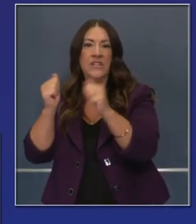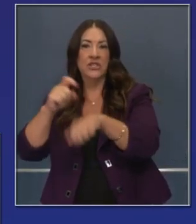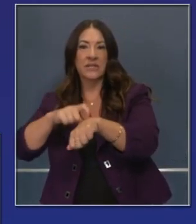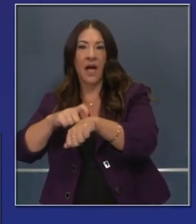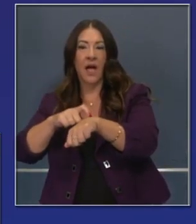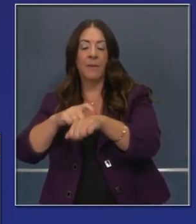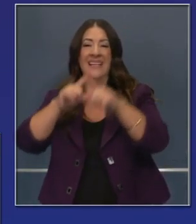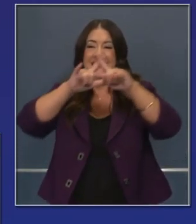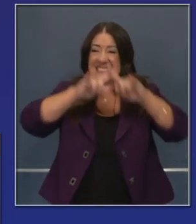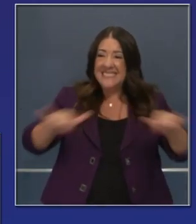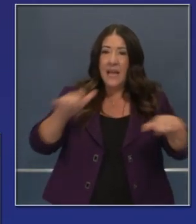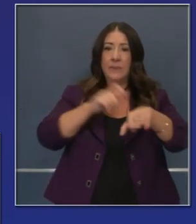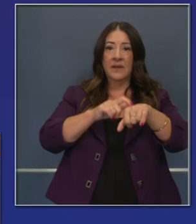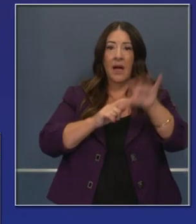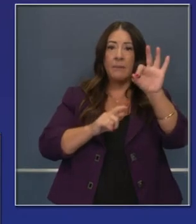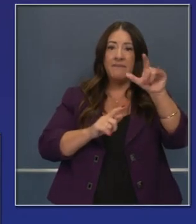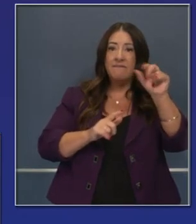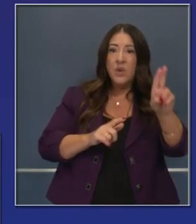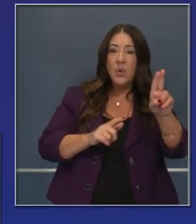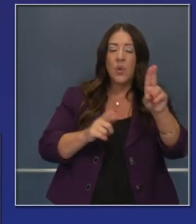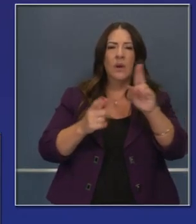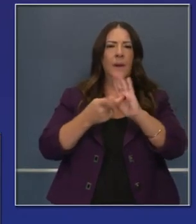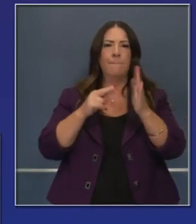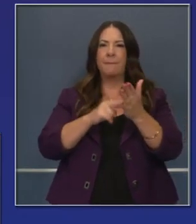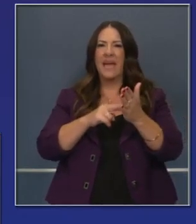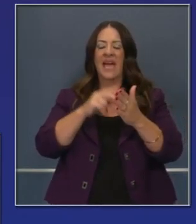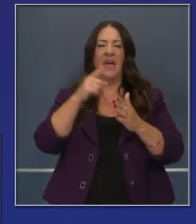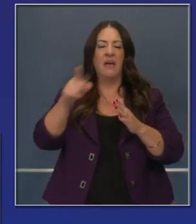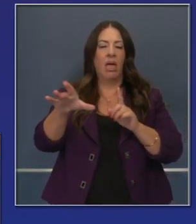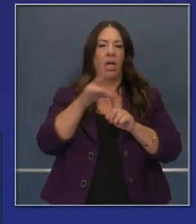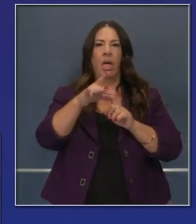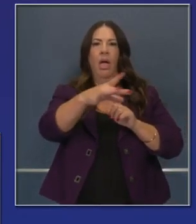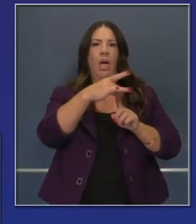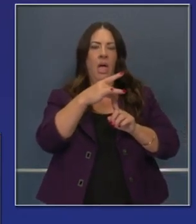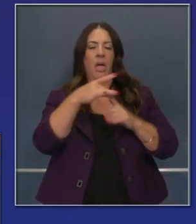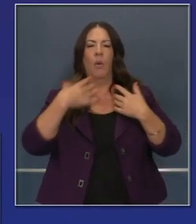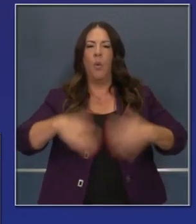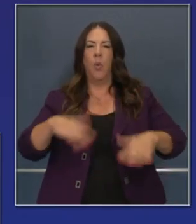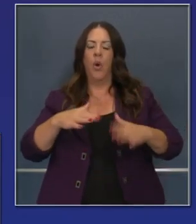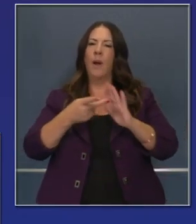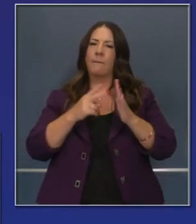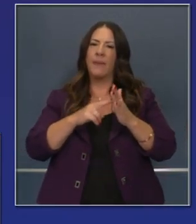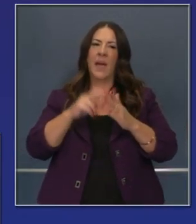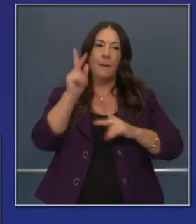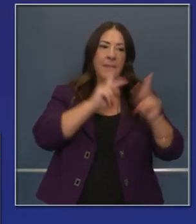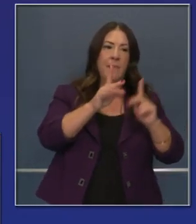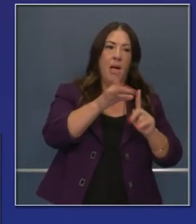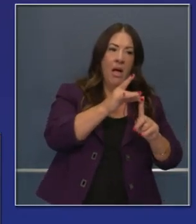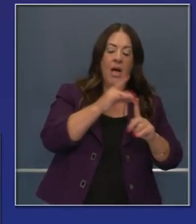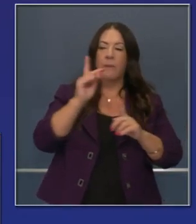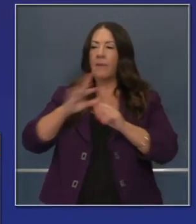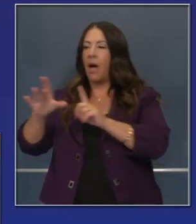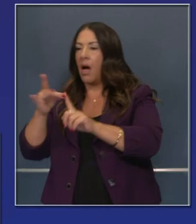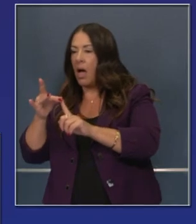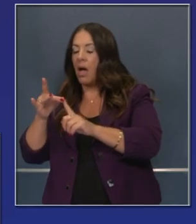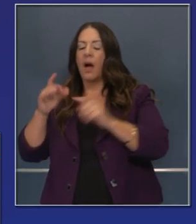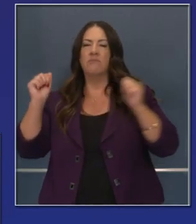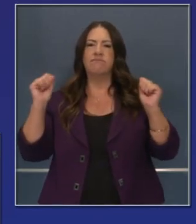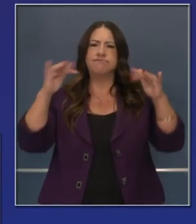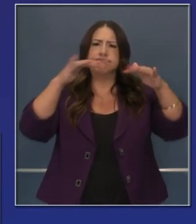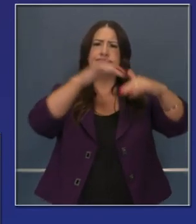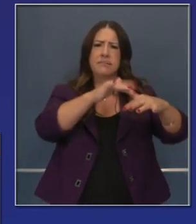COVID-19 e influenza. Pueden ocurrir simultáneamente causando tensión en nuestros sistemas de hospitales, a la